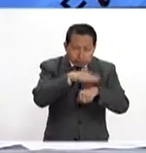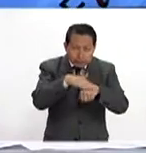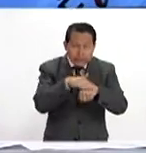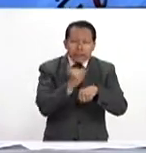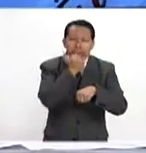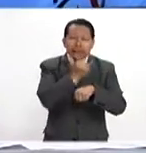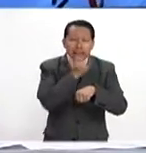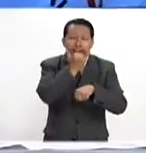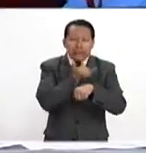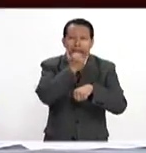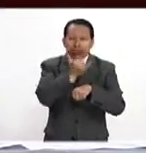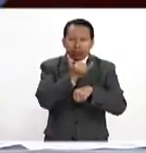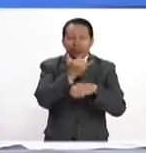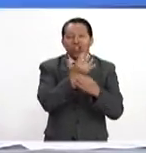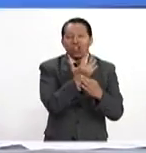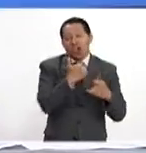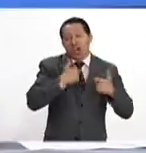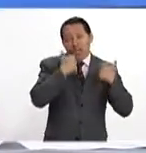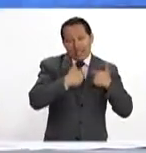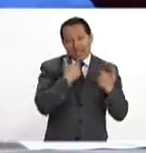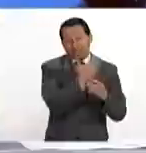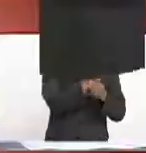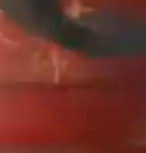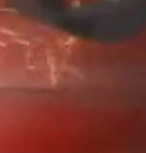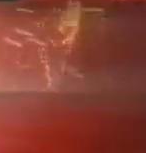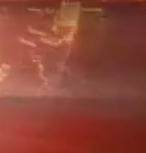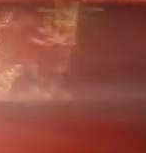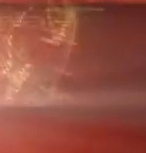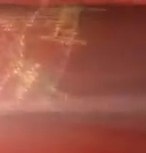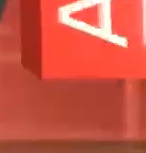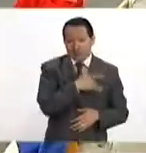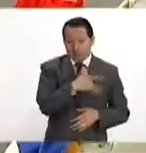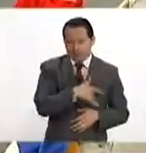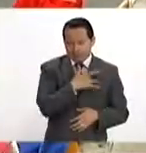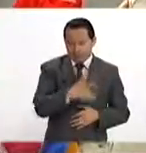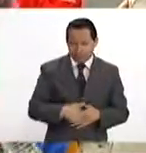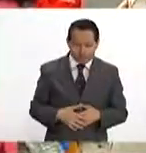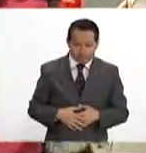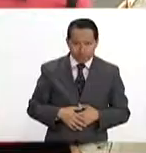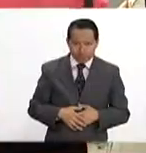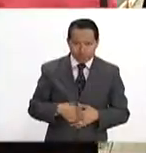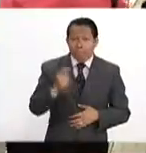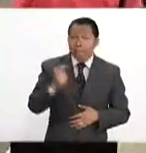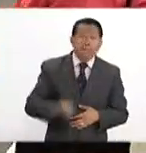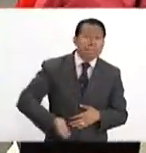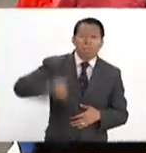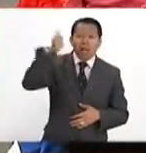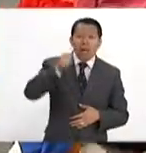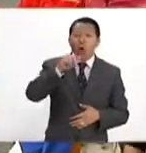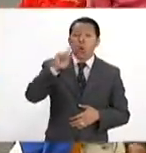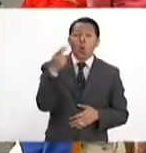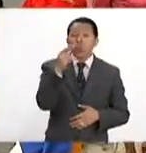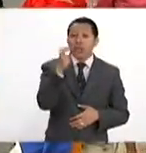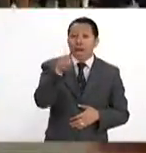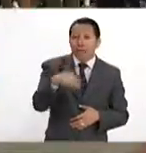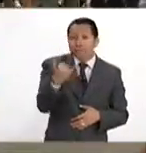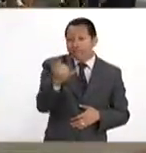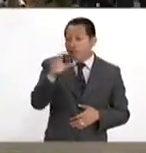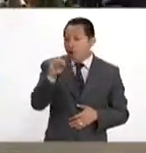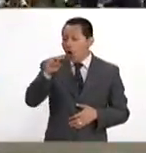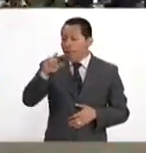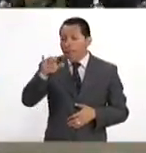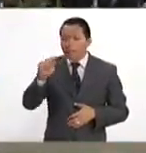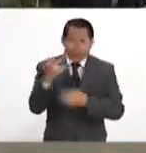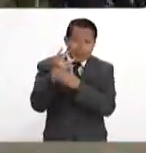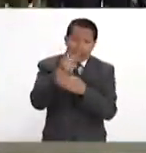de los jóvenes que se vieron afectados. Por primera vez en la historia, la UNAM y la Comipems reconocieron